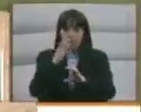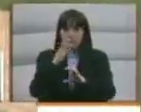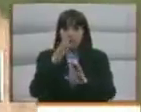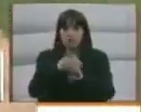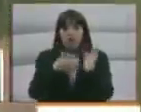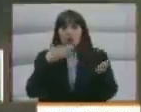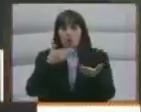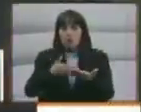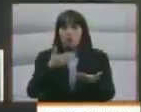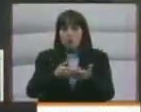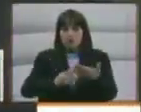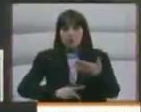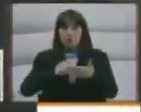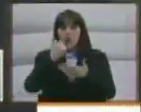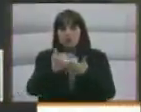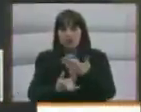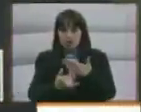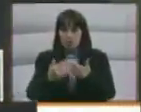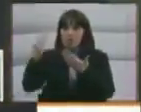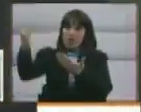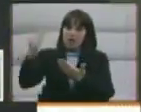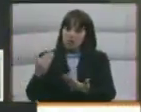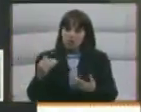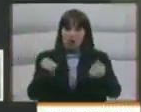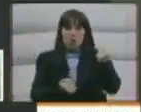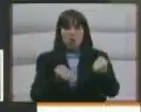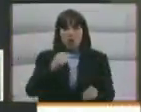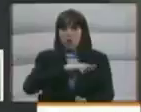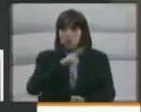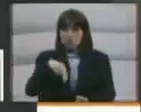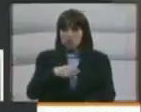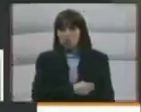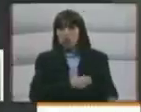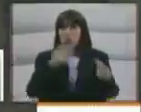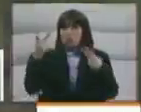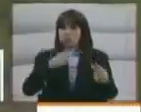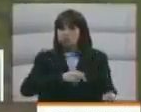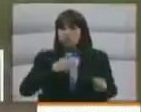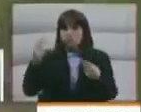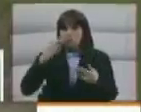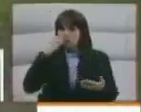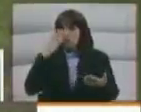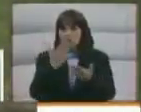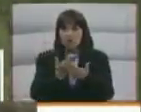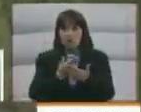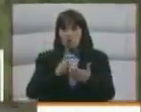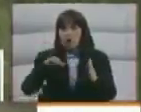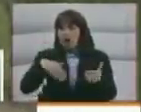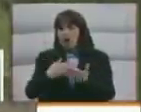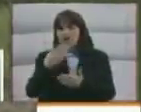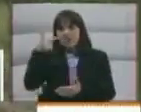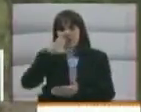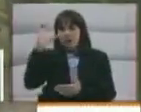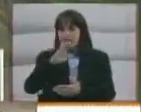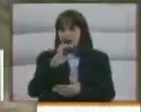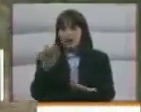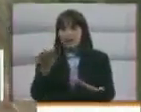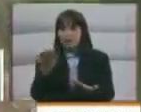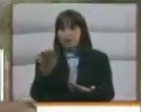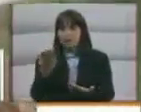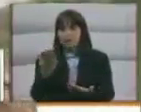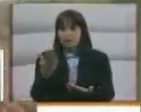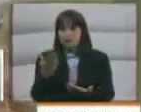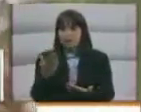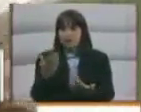un proyecto para obtener los vehículos y así transportar la mercancía directamente desde el campo hasta la ciudad, o sea, desde